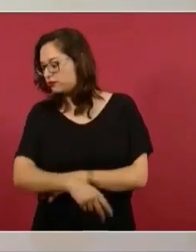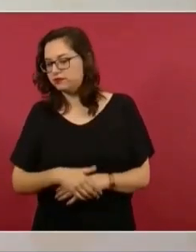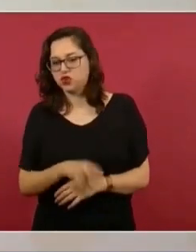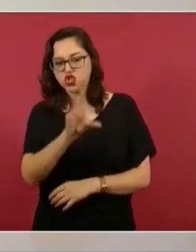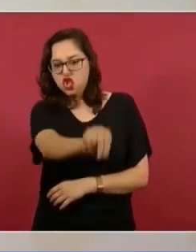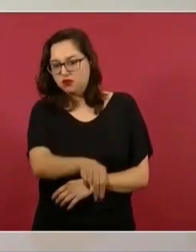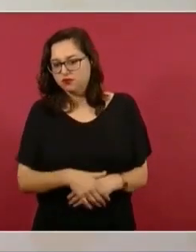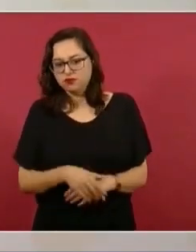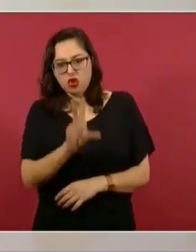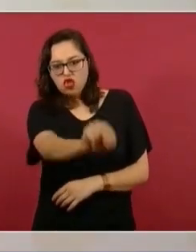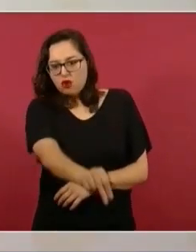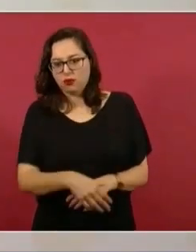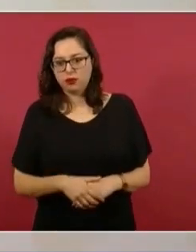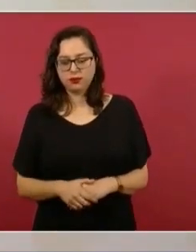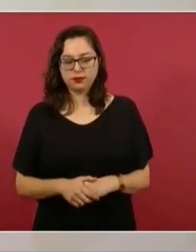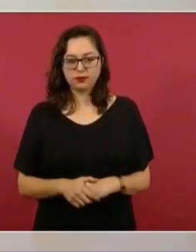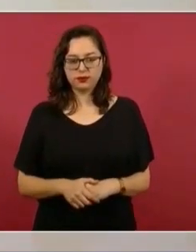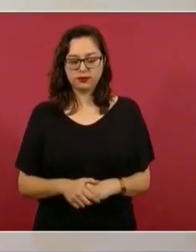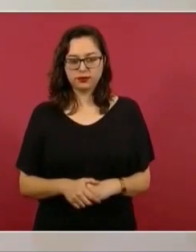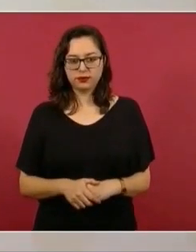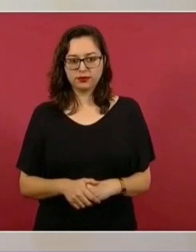todo en contra,